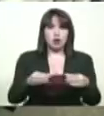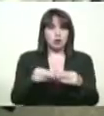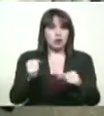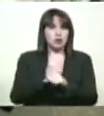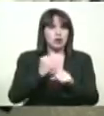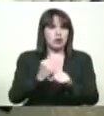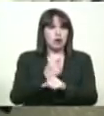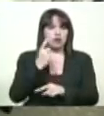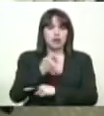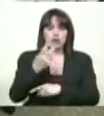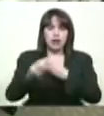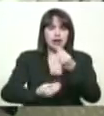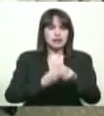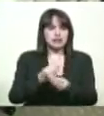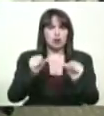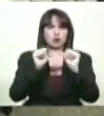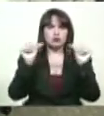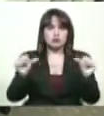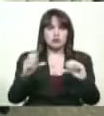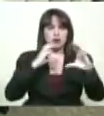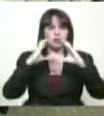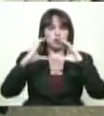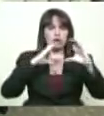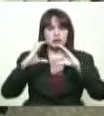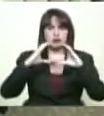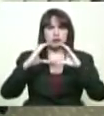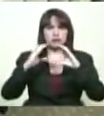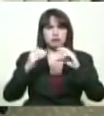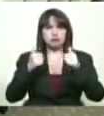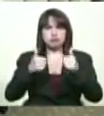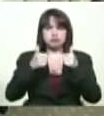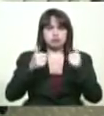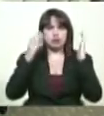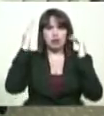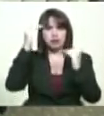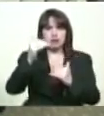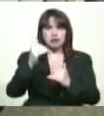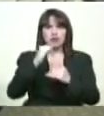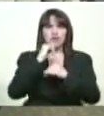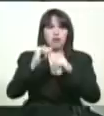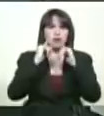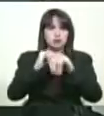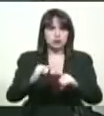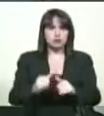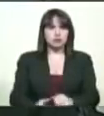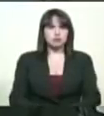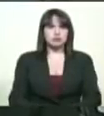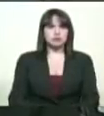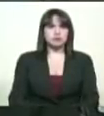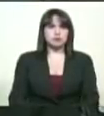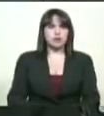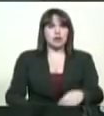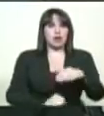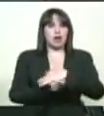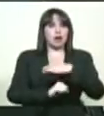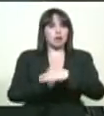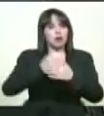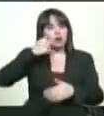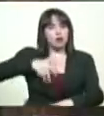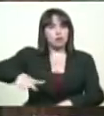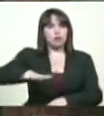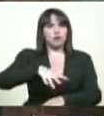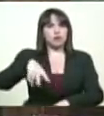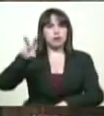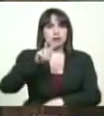un sistema de comunicación atención información y apoyo al pueblo de venezuela